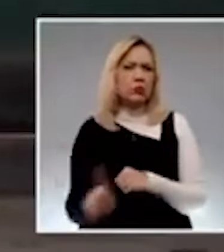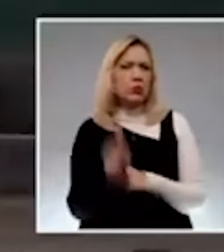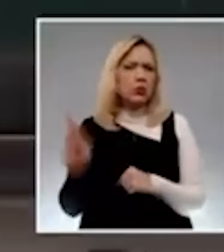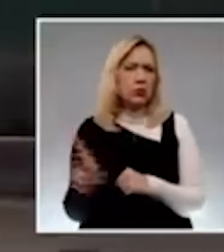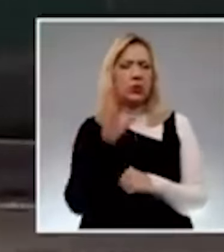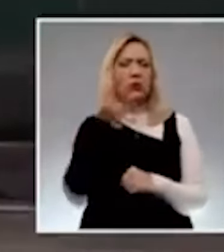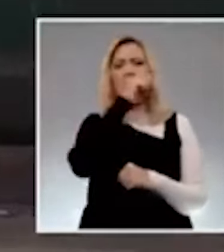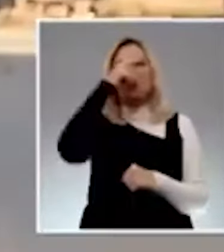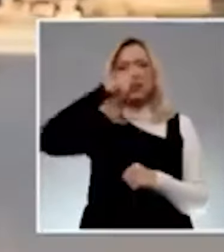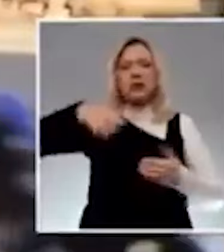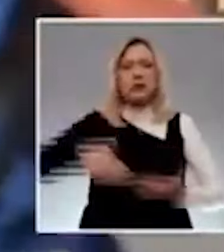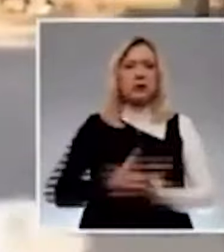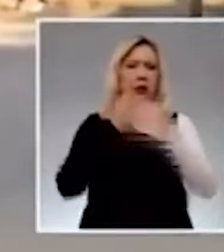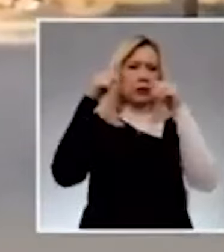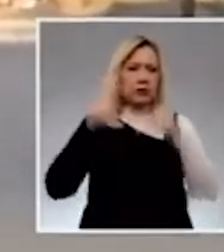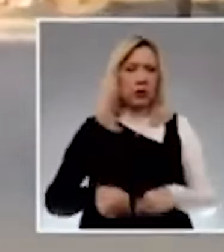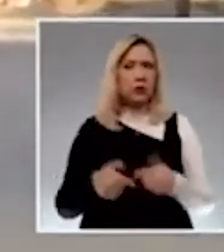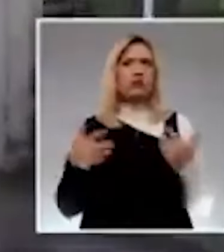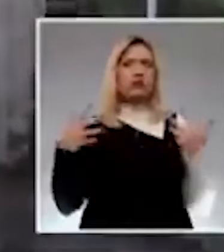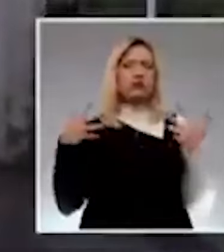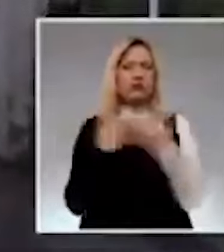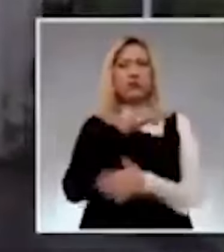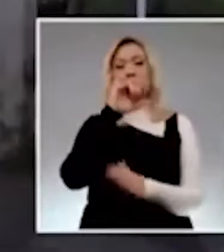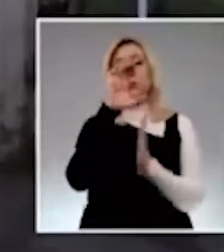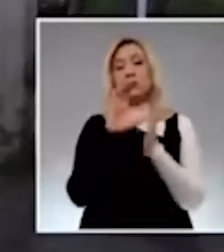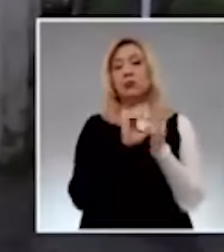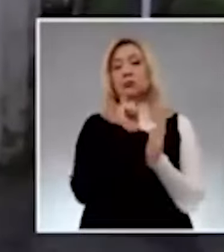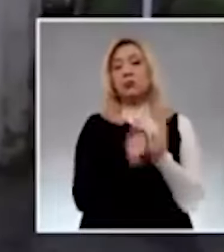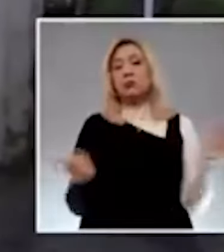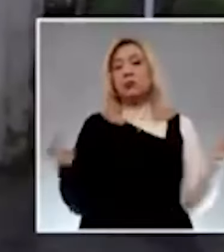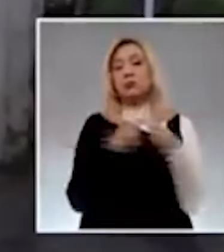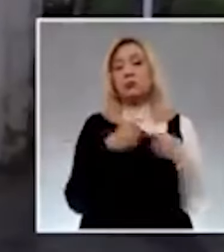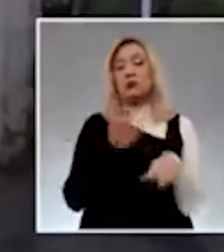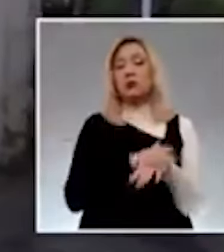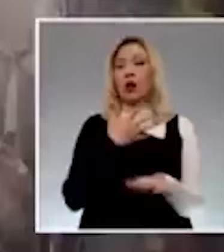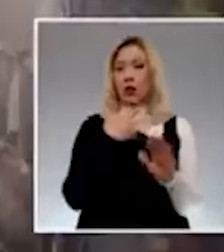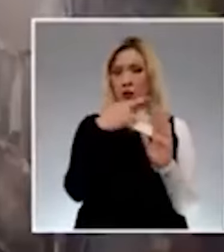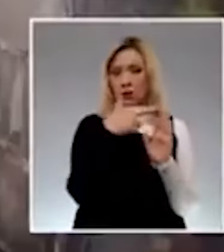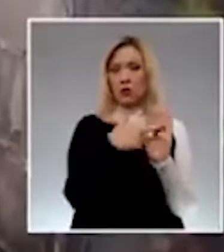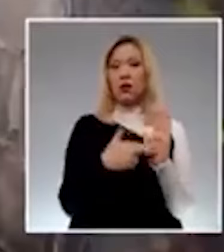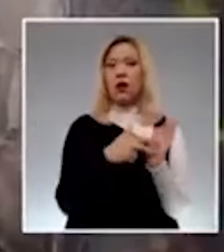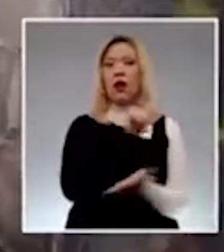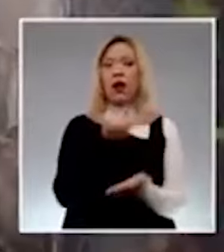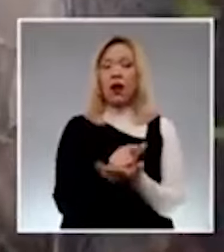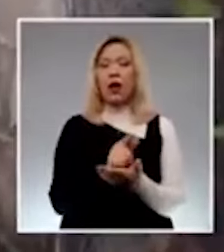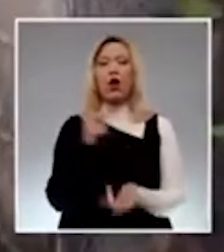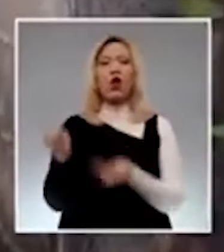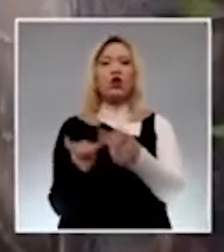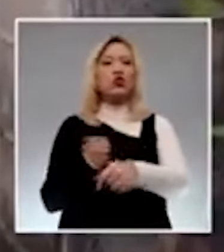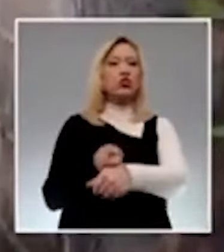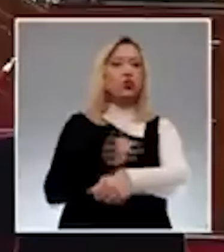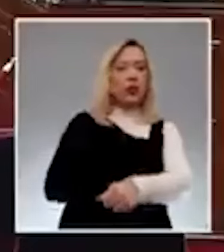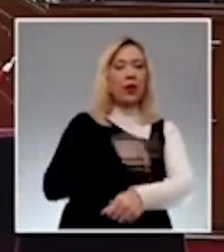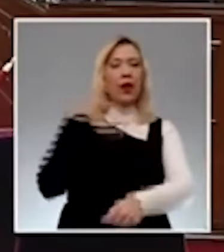afromexicanas. Esto al resolver una acción de inconstitucionalidad contra diversas disposiciones de la ley de consulta a estos pueblos y comunidades de